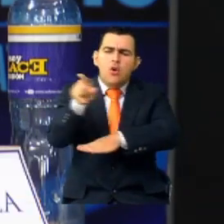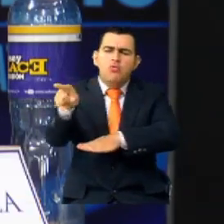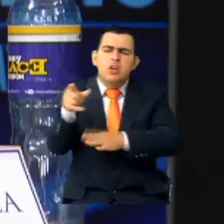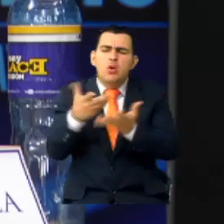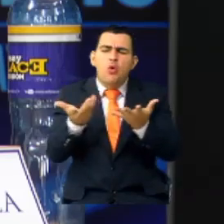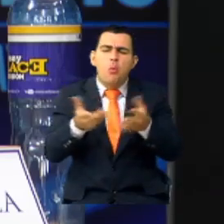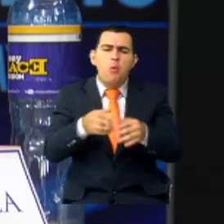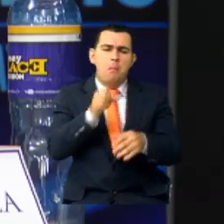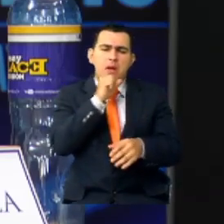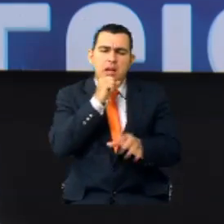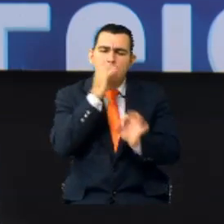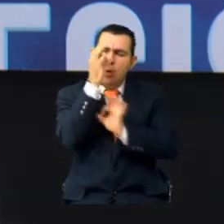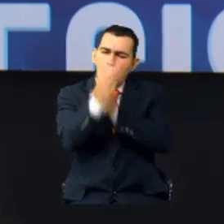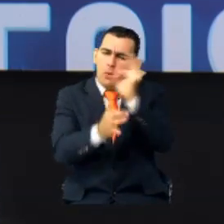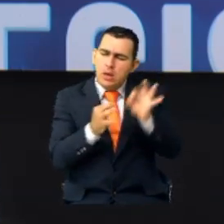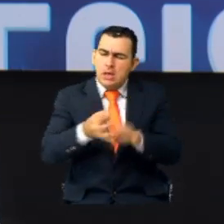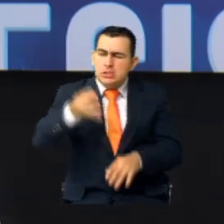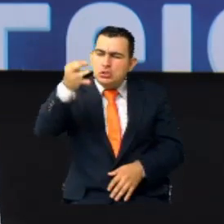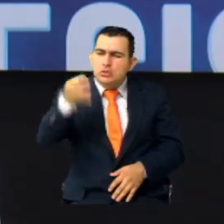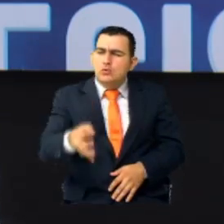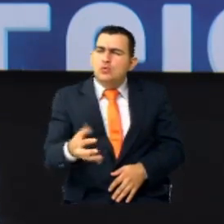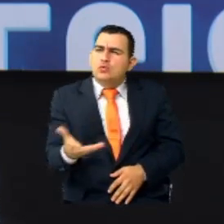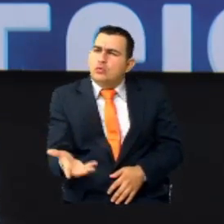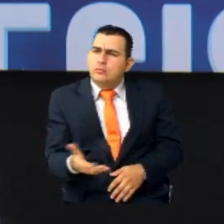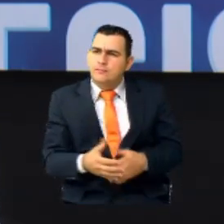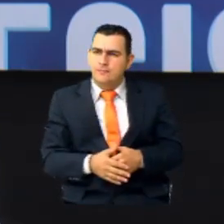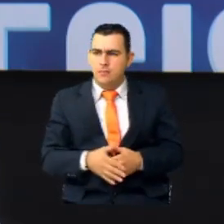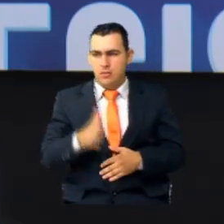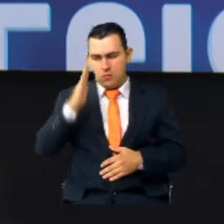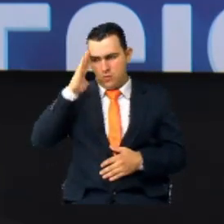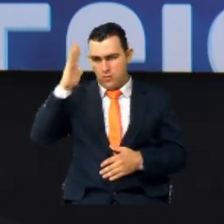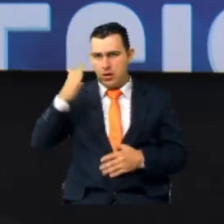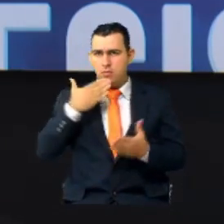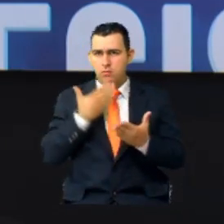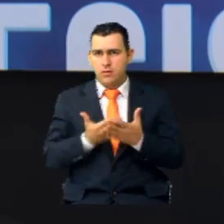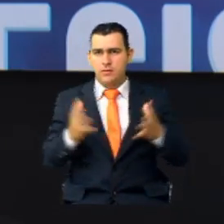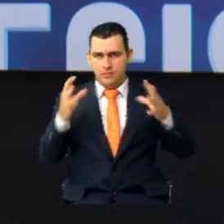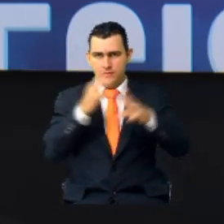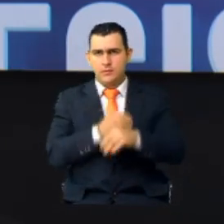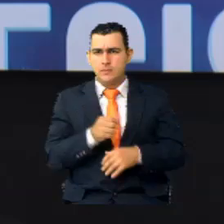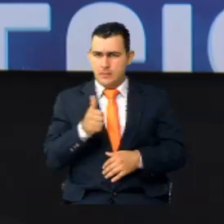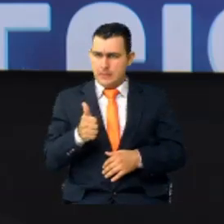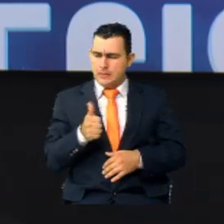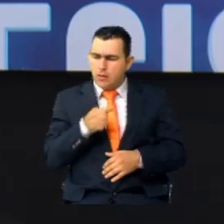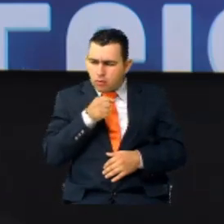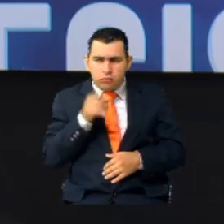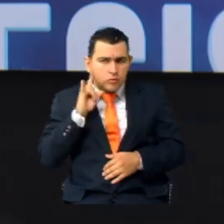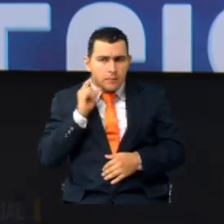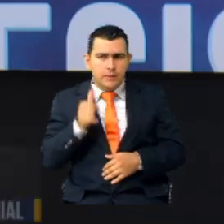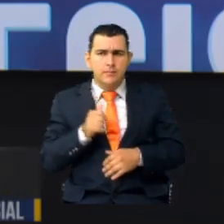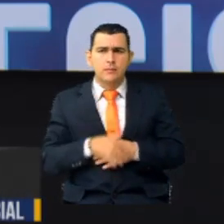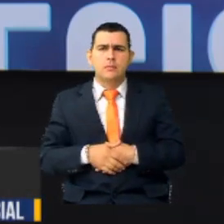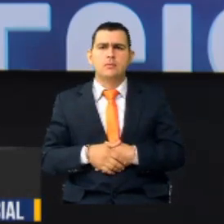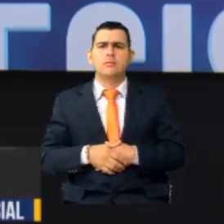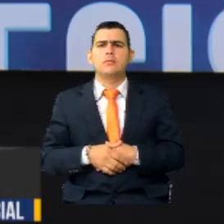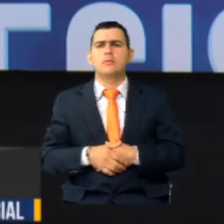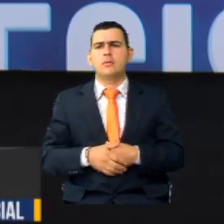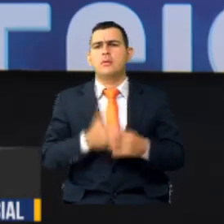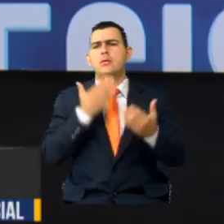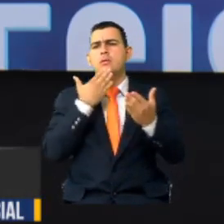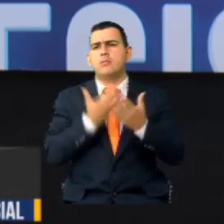segura? Bueno, buenas noches. ¿Aló? ¿Está bien? Sí. Buenas noches, Enlace